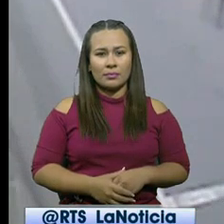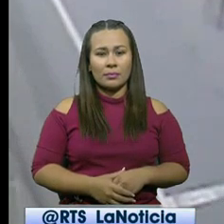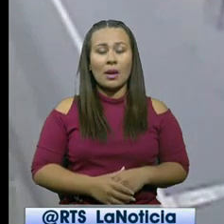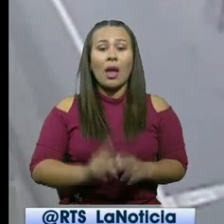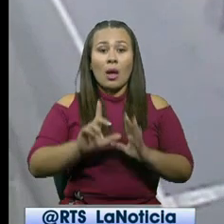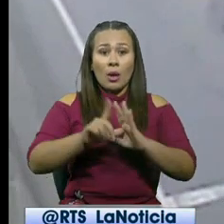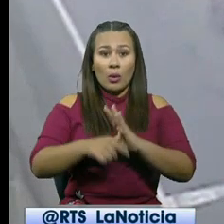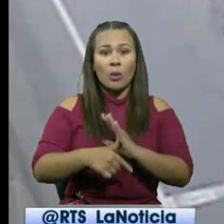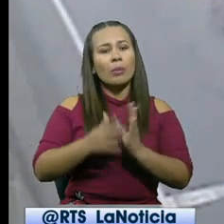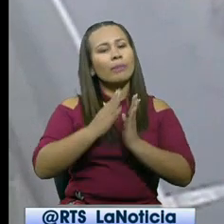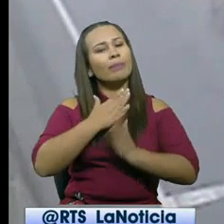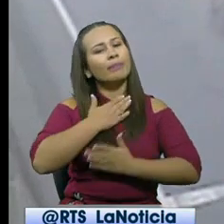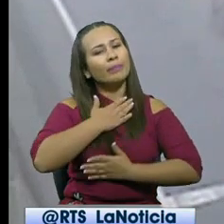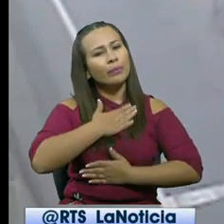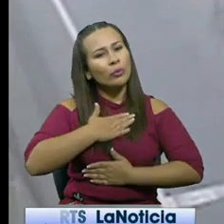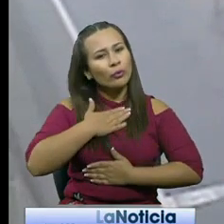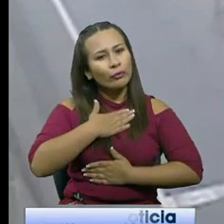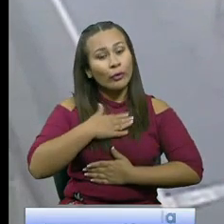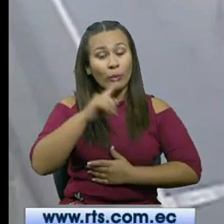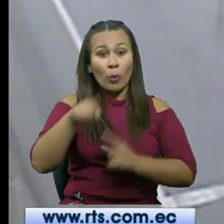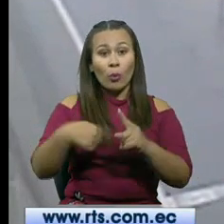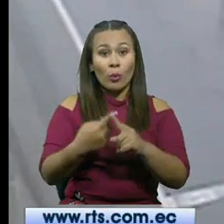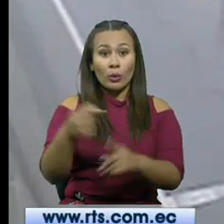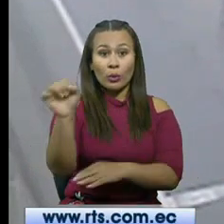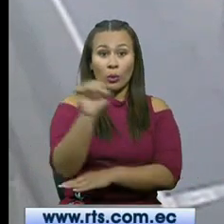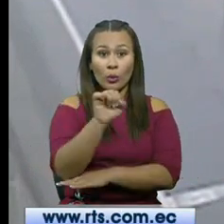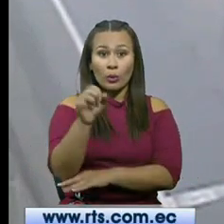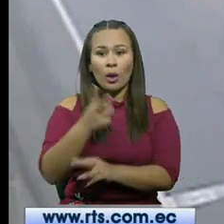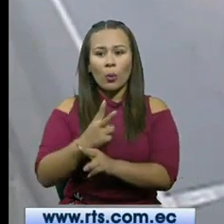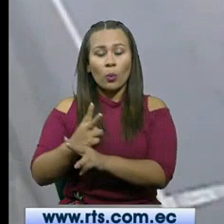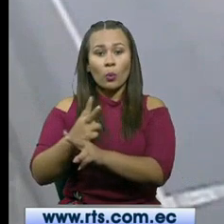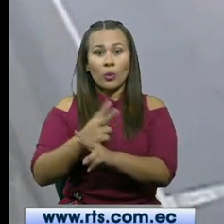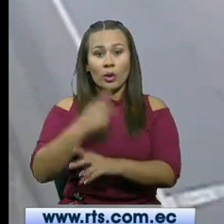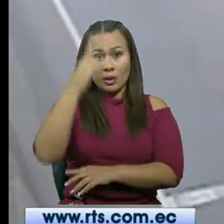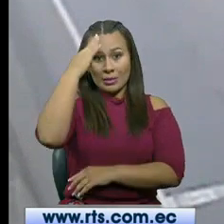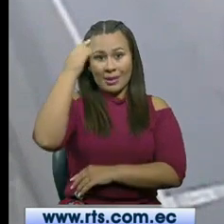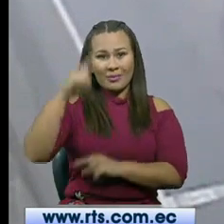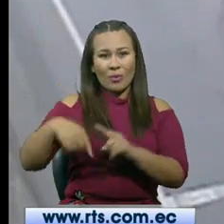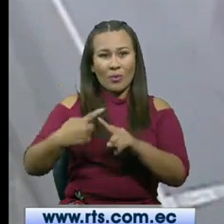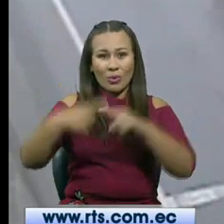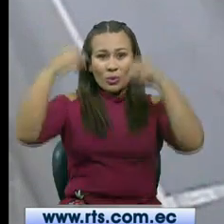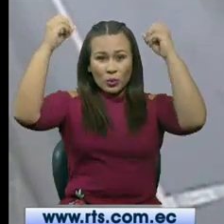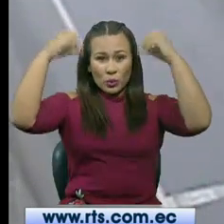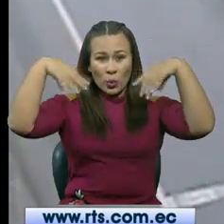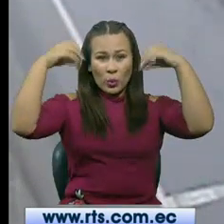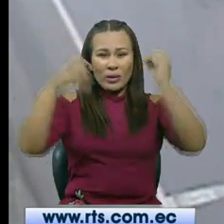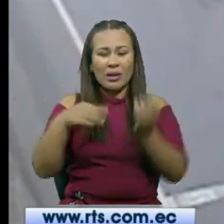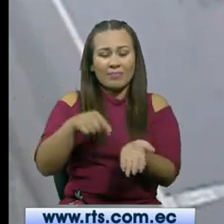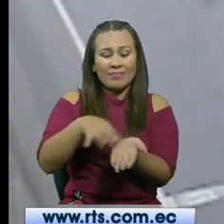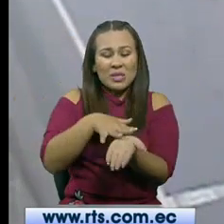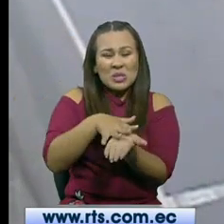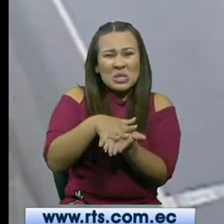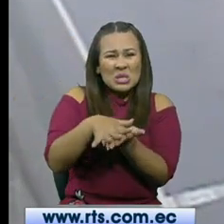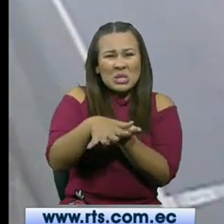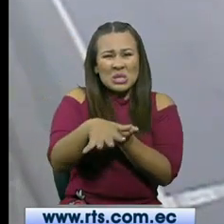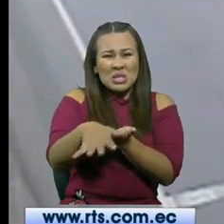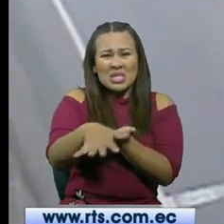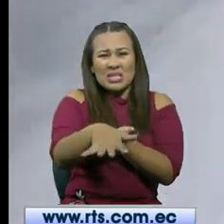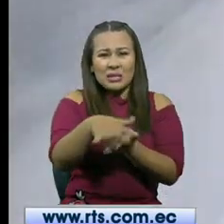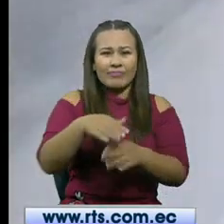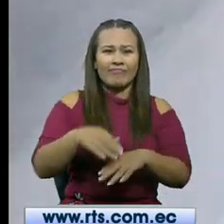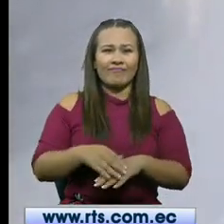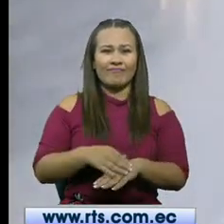De ahí que se pide tener más precaución a la hora de conducir, pues en época invernal y con las lluvias hay que tomar